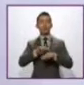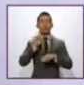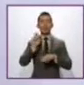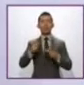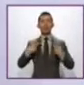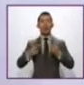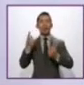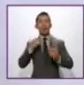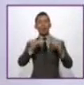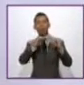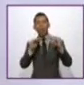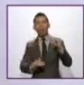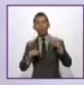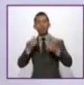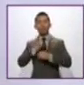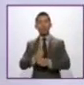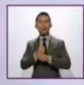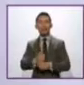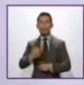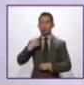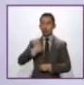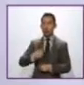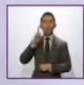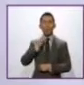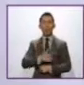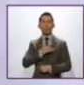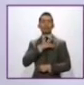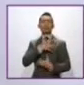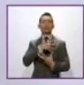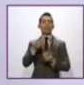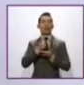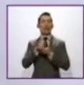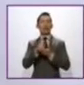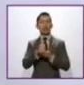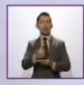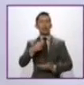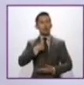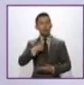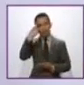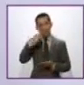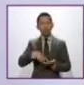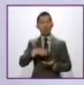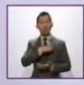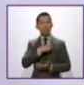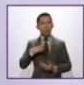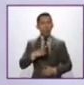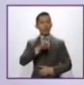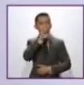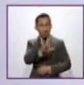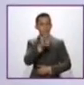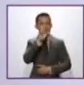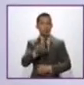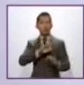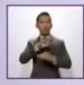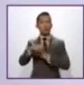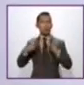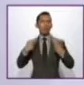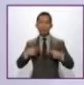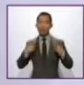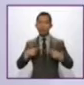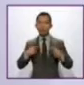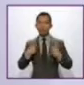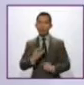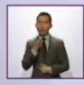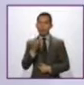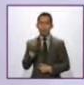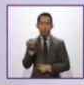vulnerabilidad, yo soy una persona que soy humanista, que creo en el respeto de todos los seres humanos